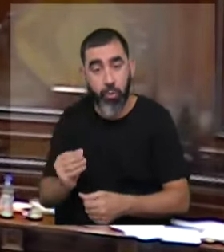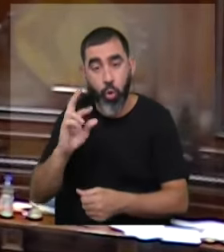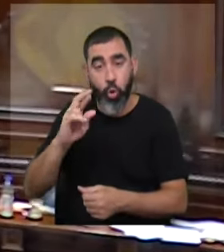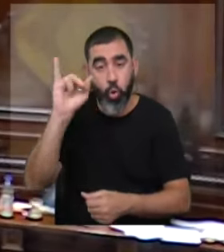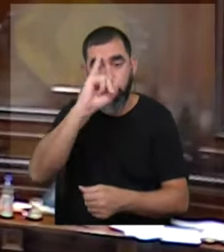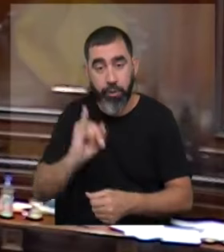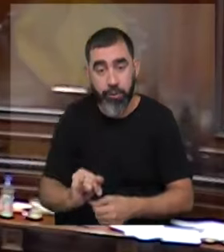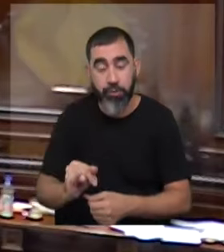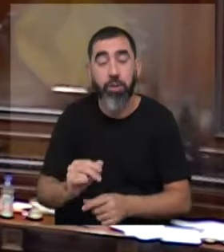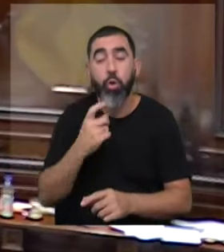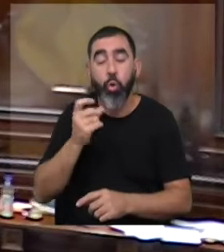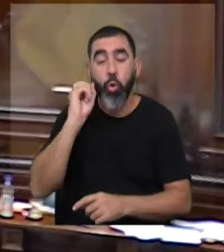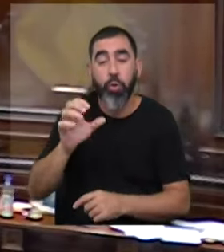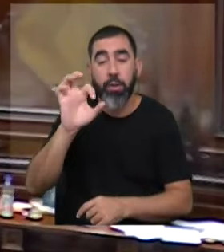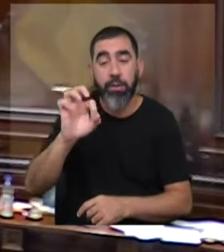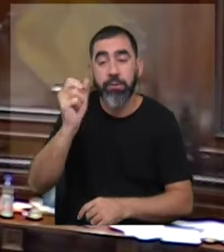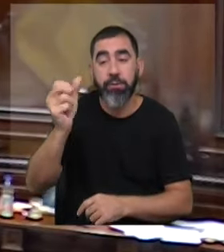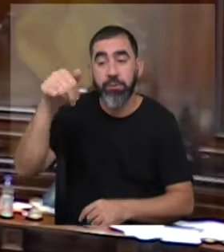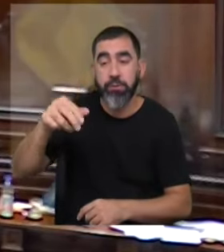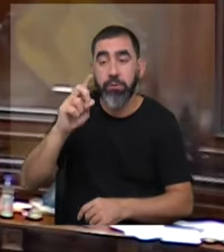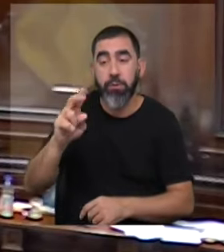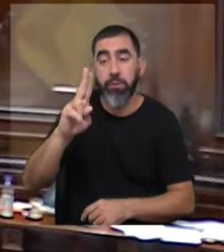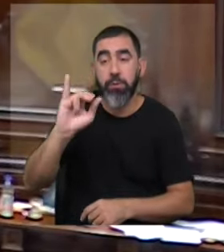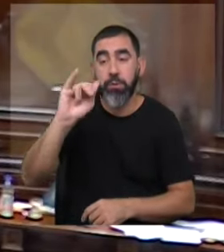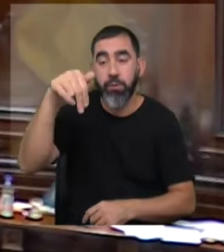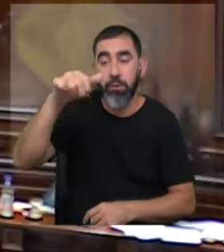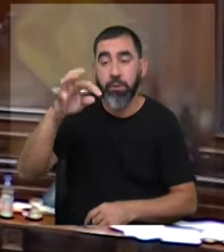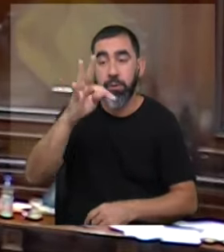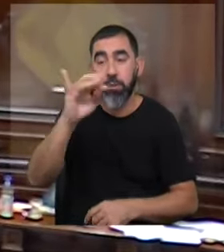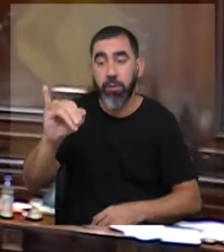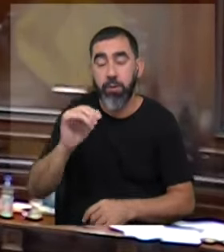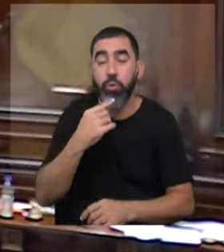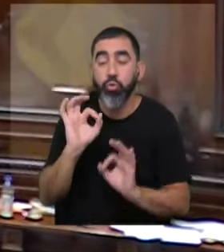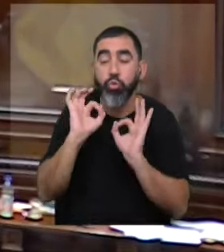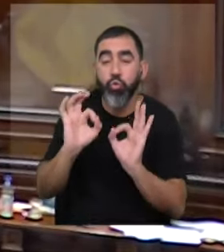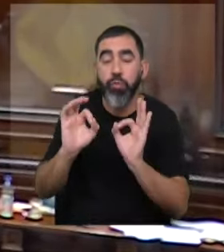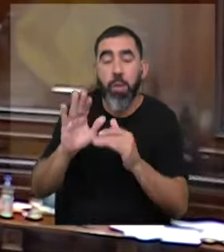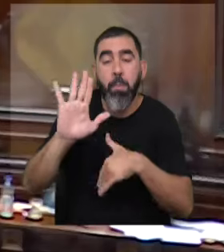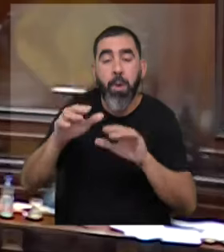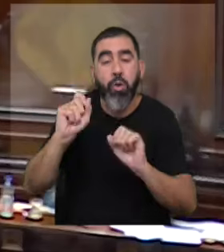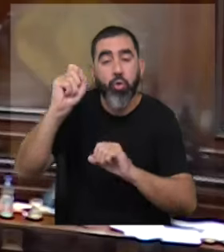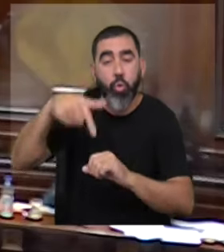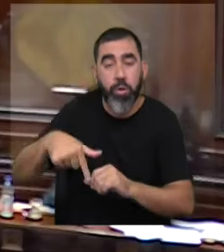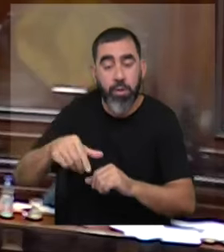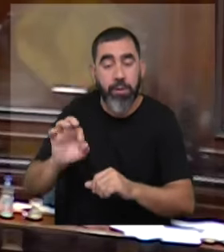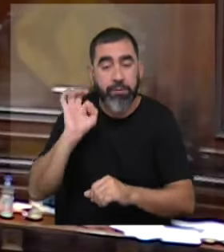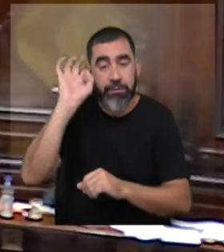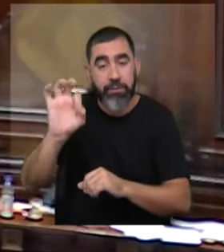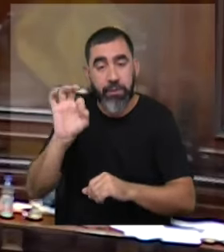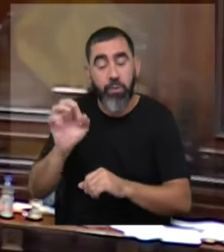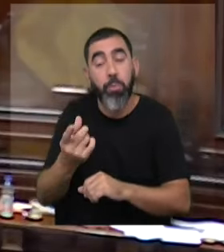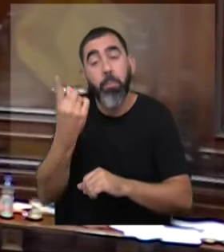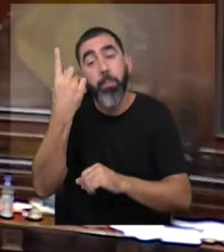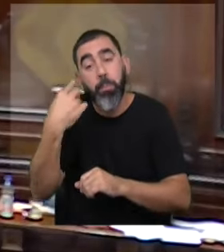Gloria Rodríguez y de área colorada Carmen Sanguinetti. Con esto sería ya suficiente para tener la mayoría simple en la Cámara de Senadores.